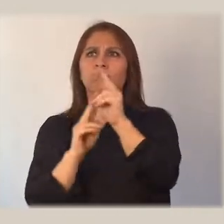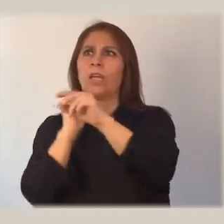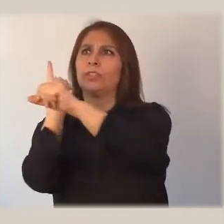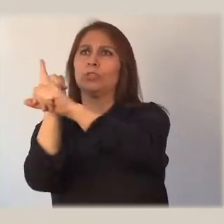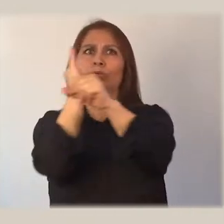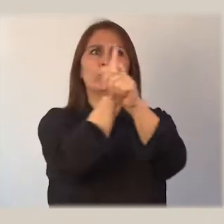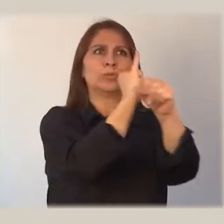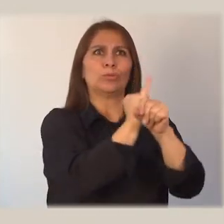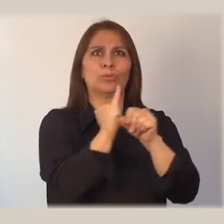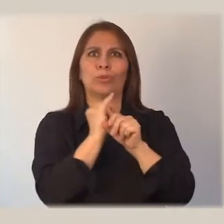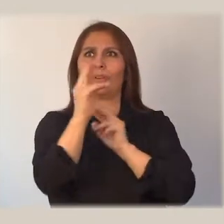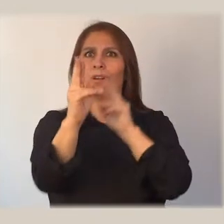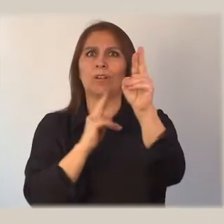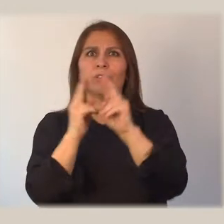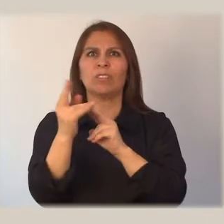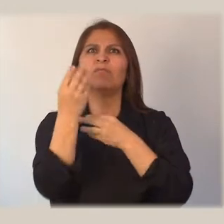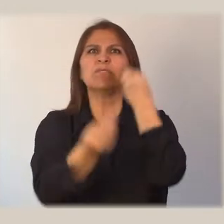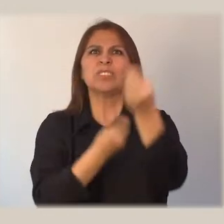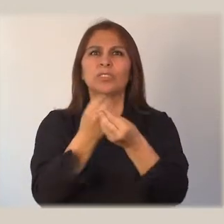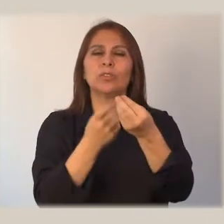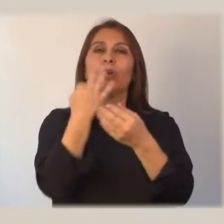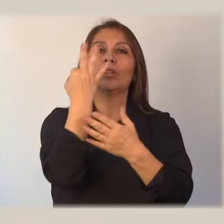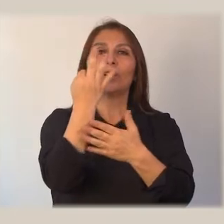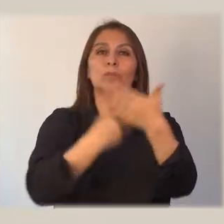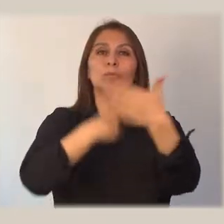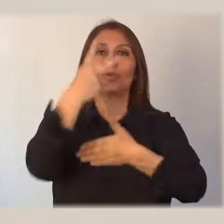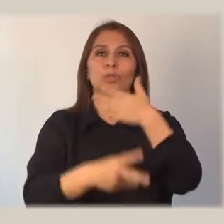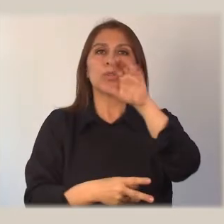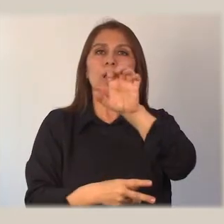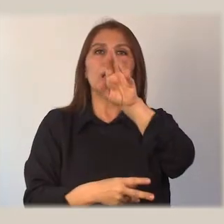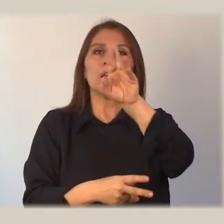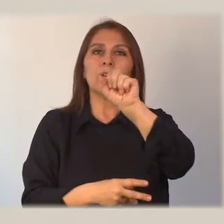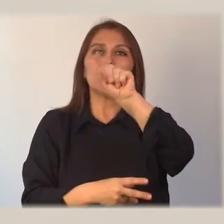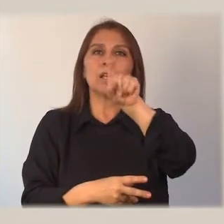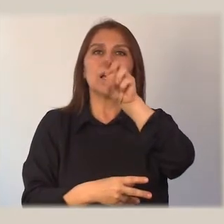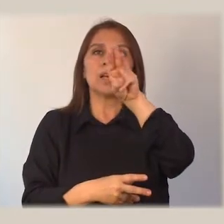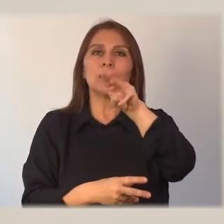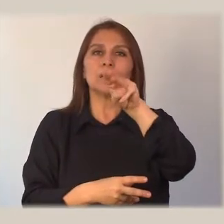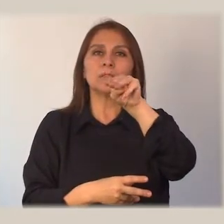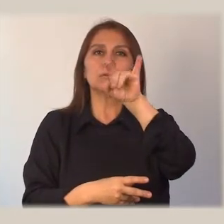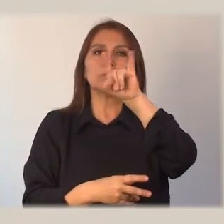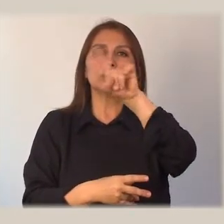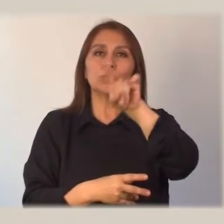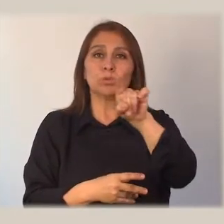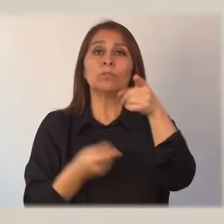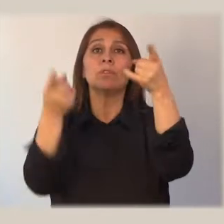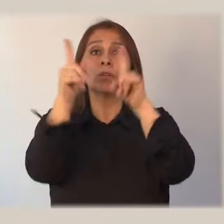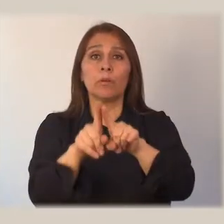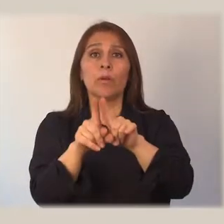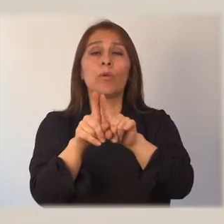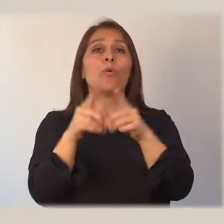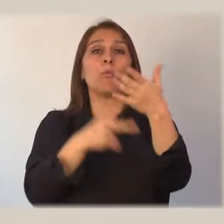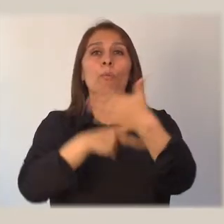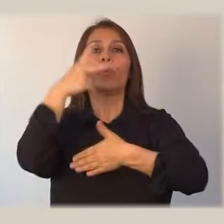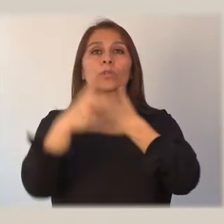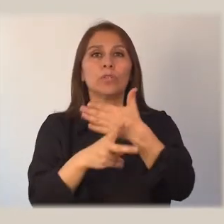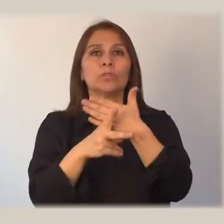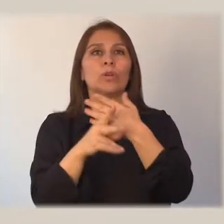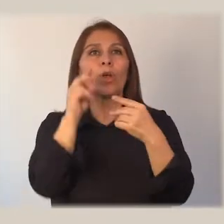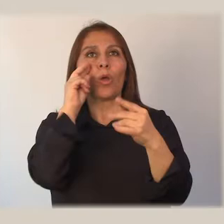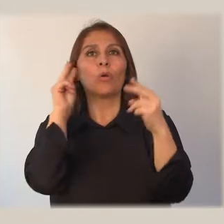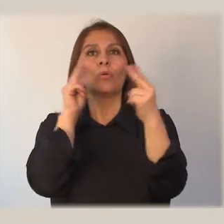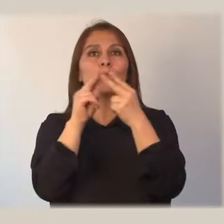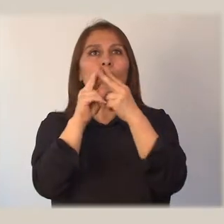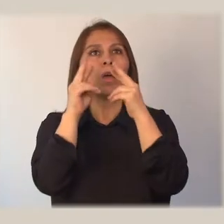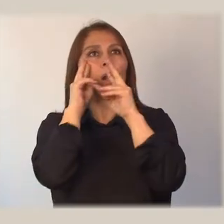logró desarrollar tres proyectos erasmus y un proyecto con la red educativa universitaria de conocimiento y acción